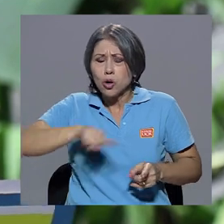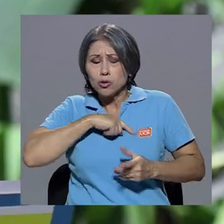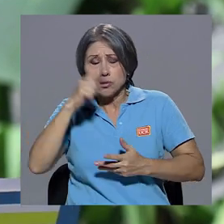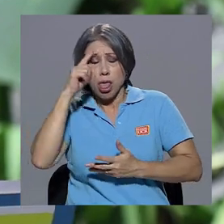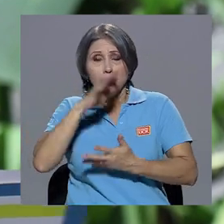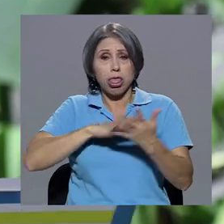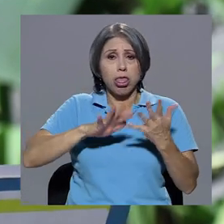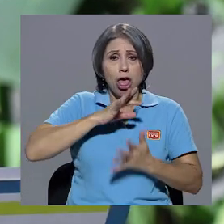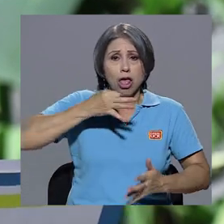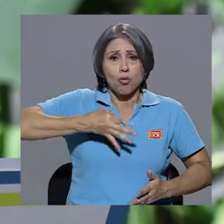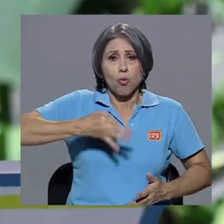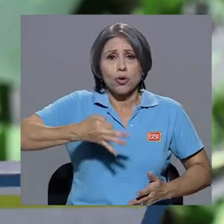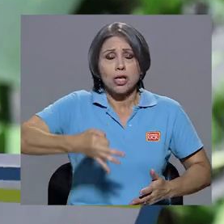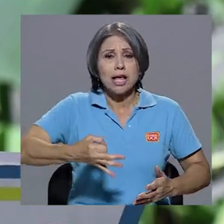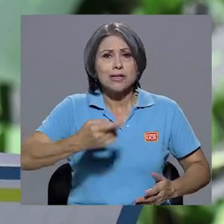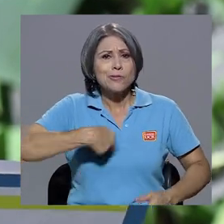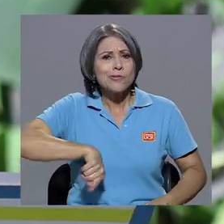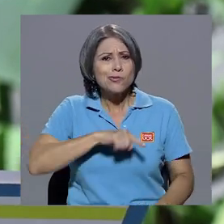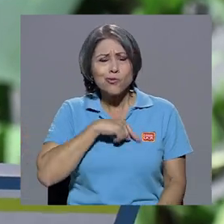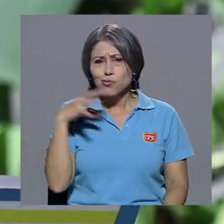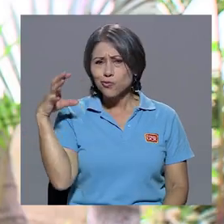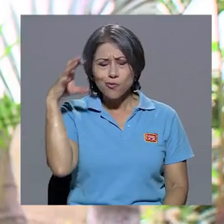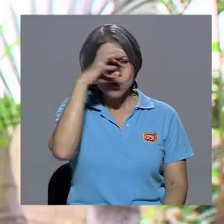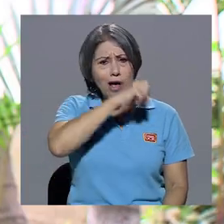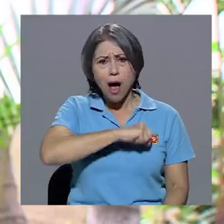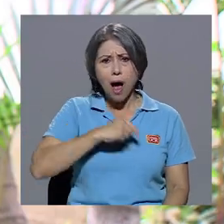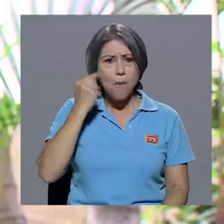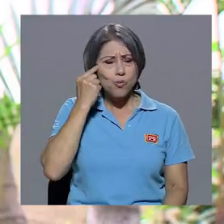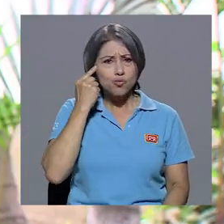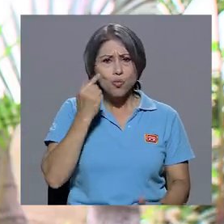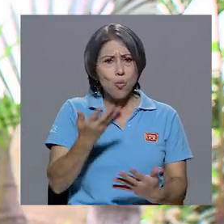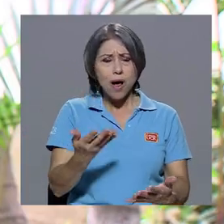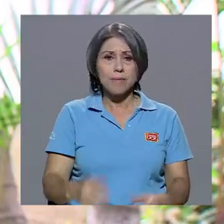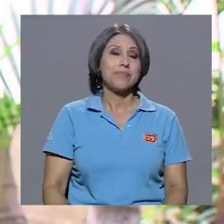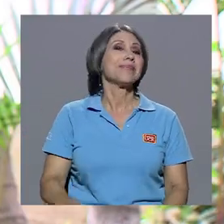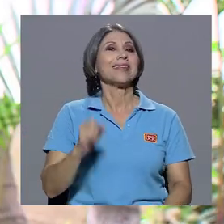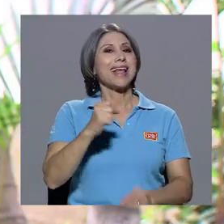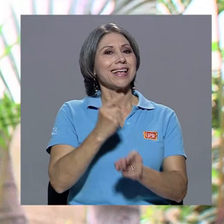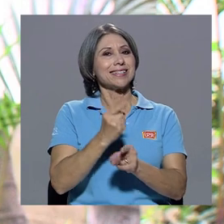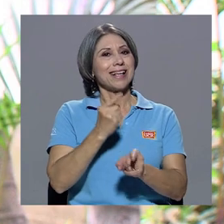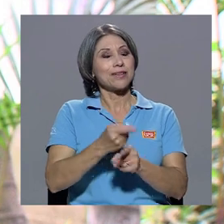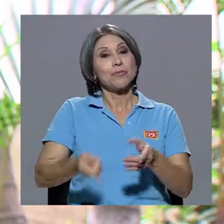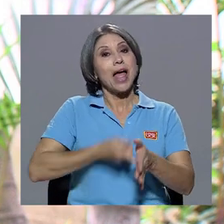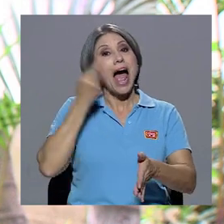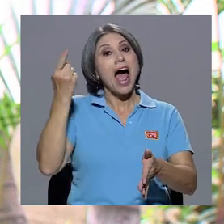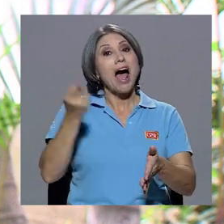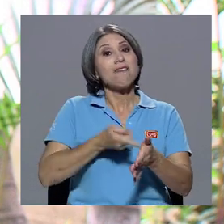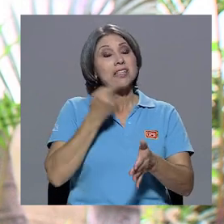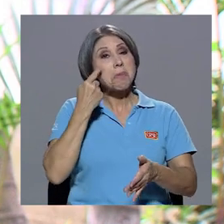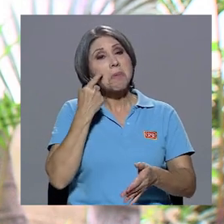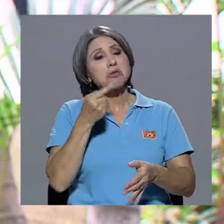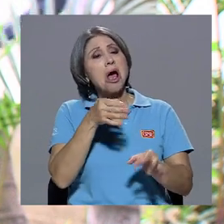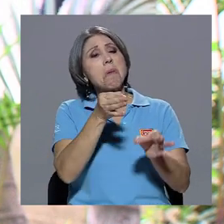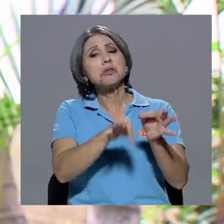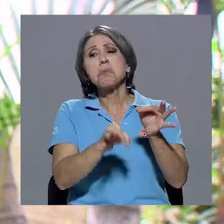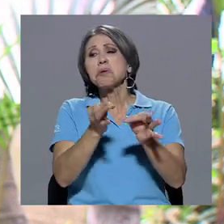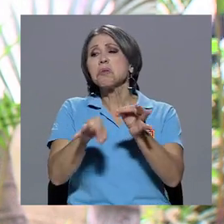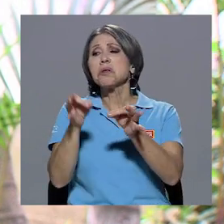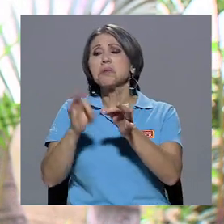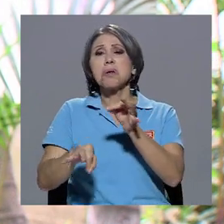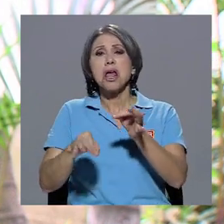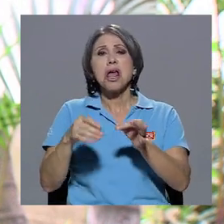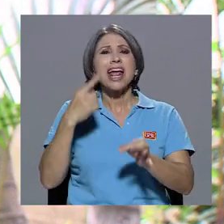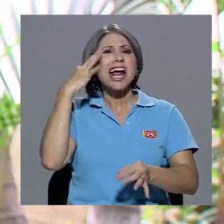envuelve tanto que de pronto no hacemos conciencia de estas pequeñas acciones. Exacto, y son, a veces por ser tan simples o demasiado